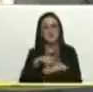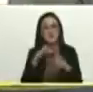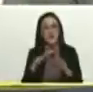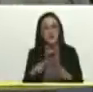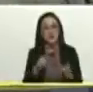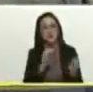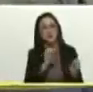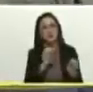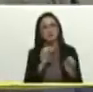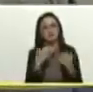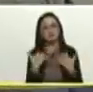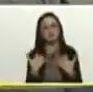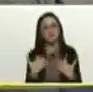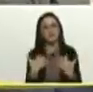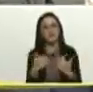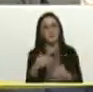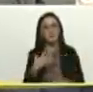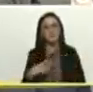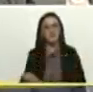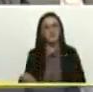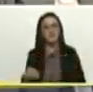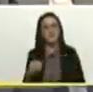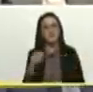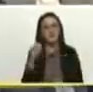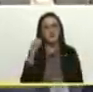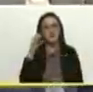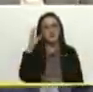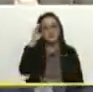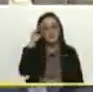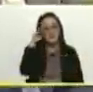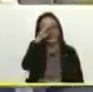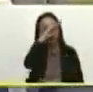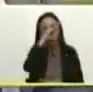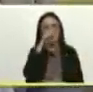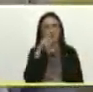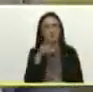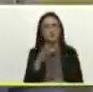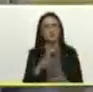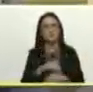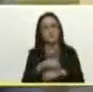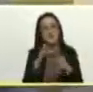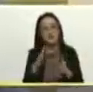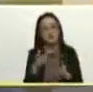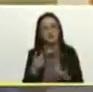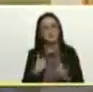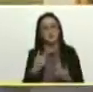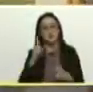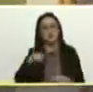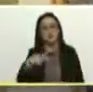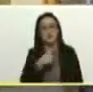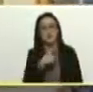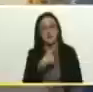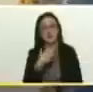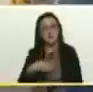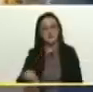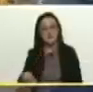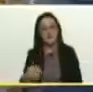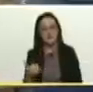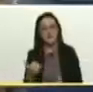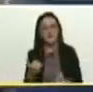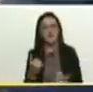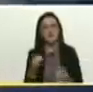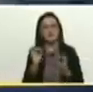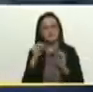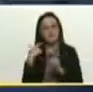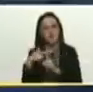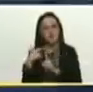enviado plenipotenciario del presidente Gustavo Petro, el ministro Umaña, y mi persona, lo que apunta es en la